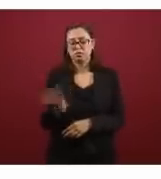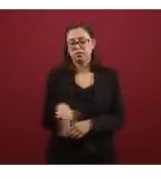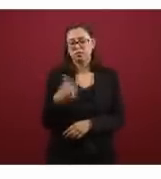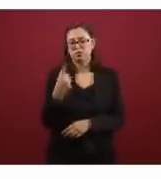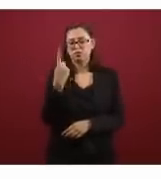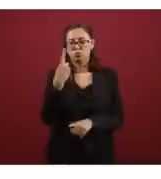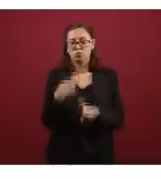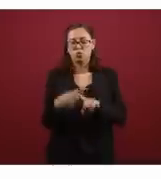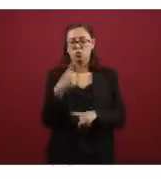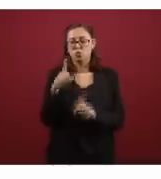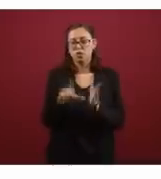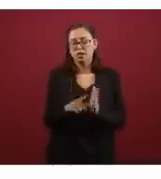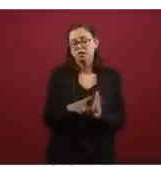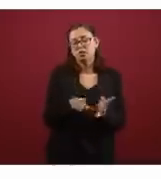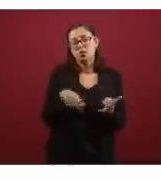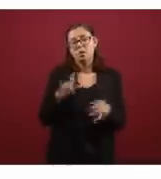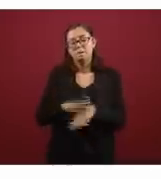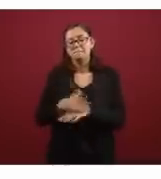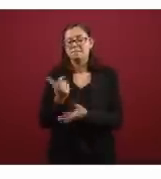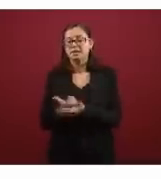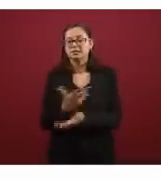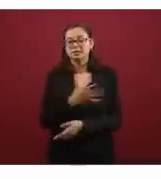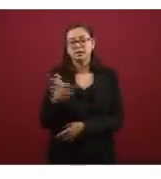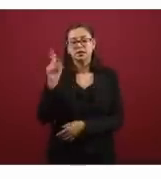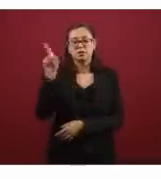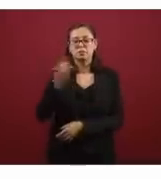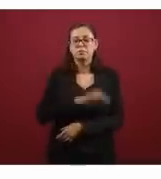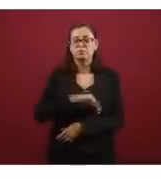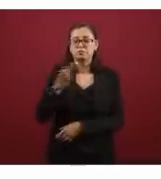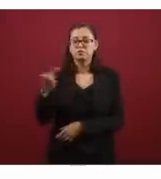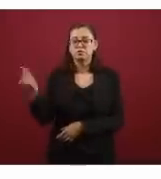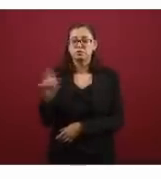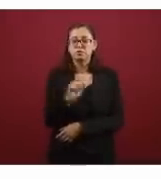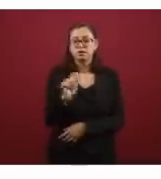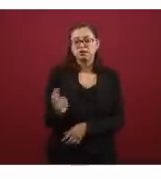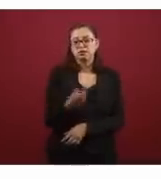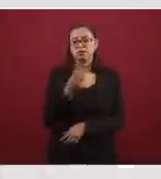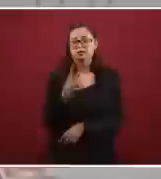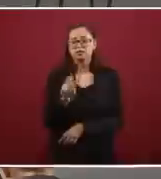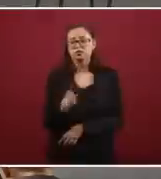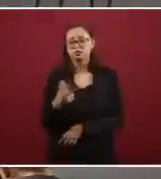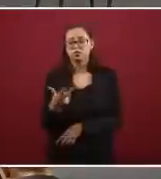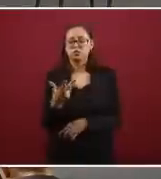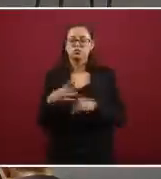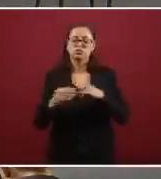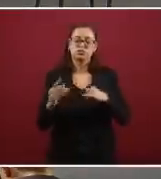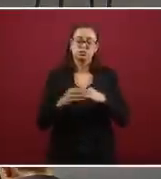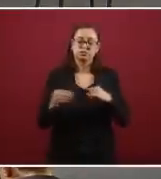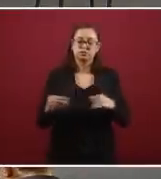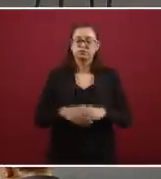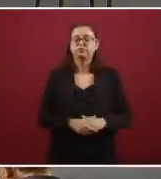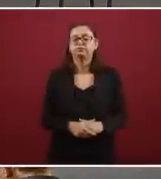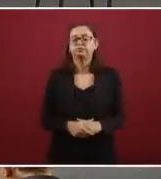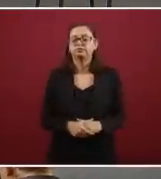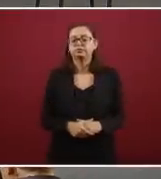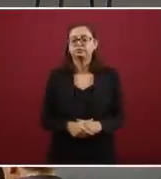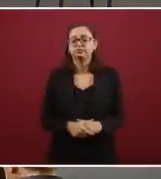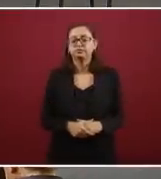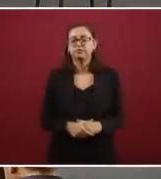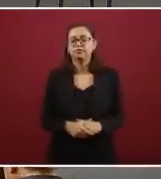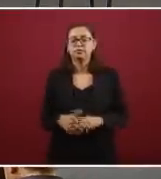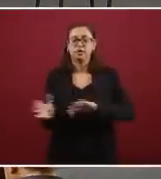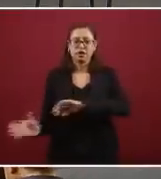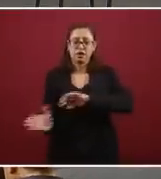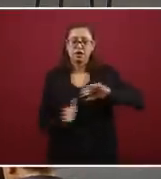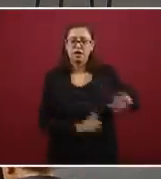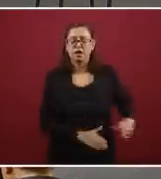en Churumuco, Michoacán, el más caro, a 23 pesos con 8 centavos. En gas LP, en